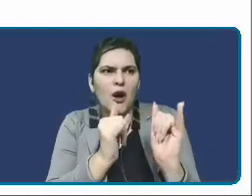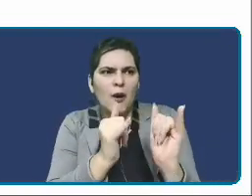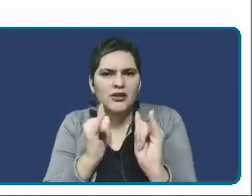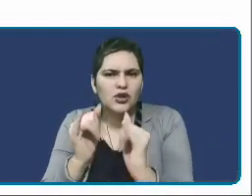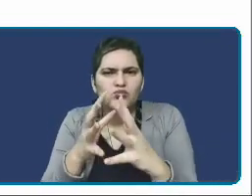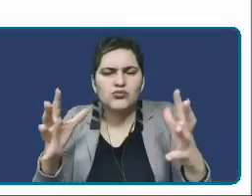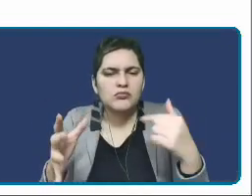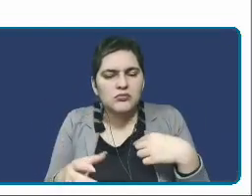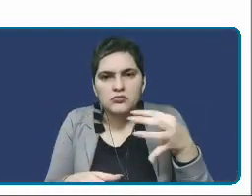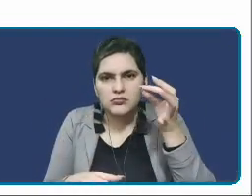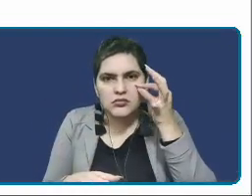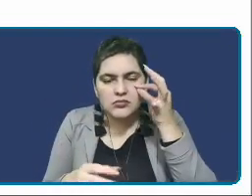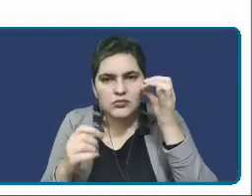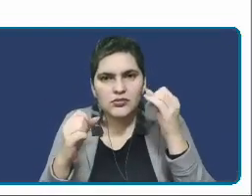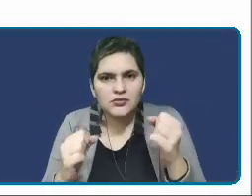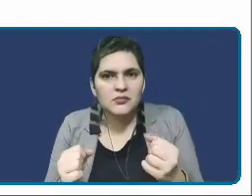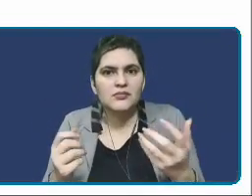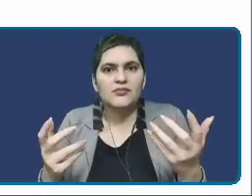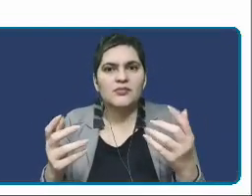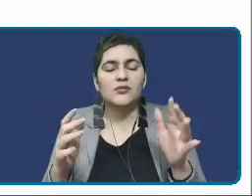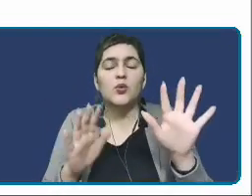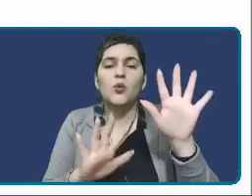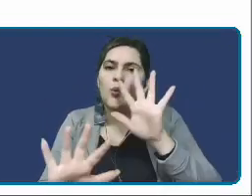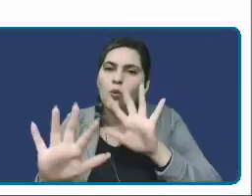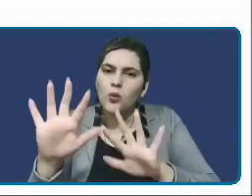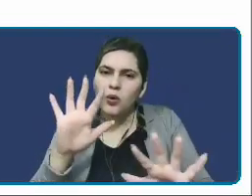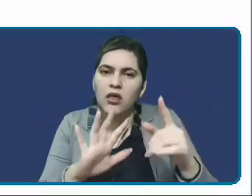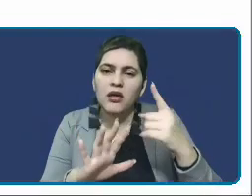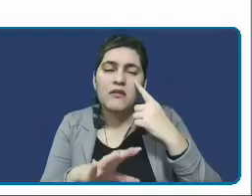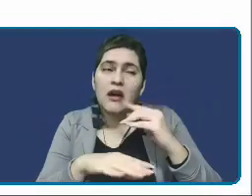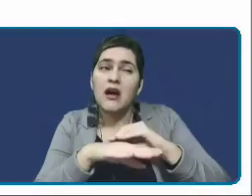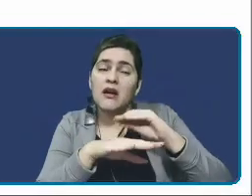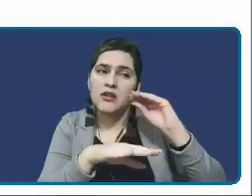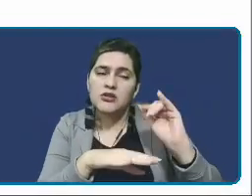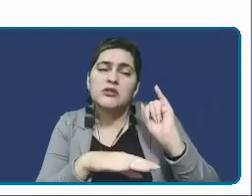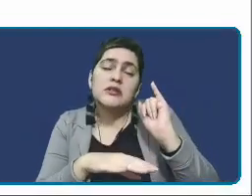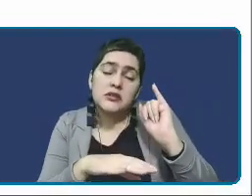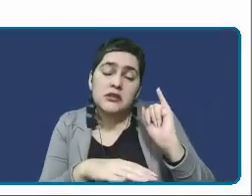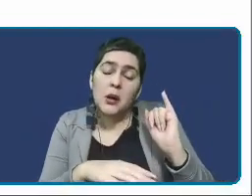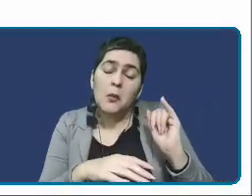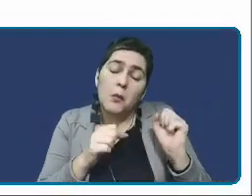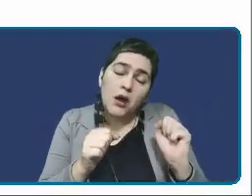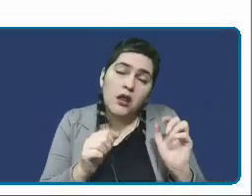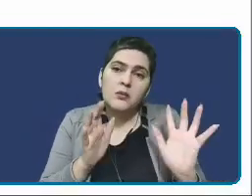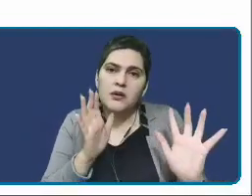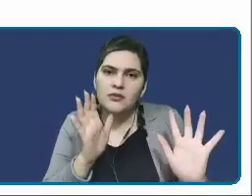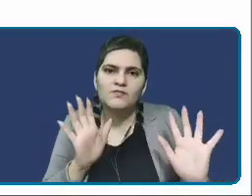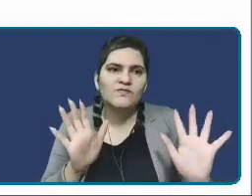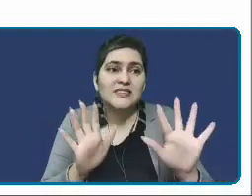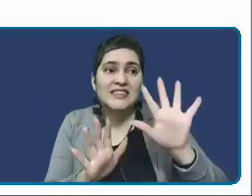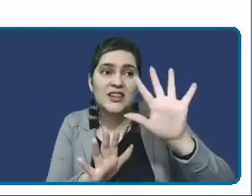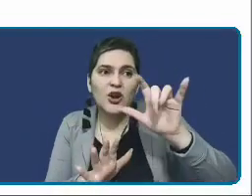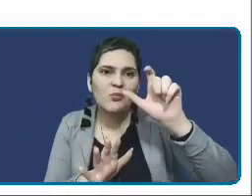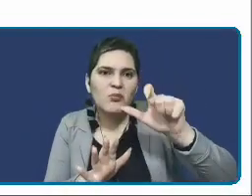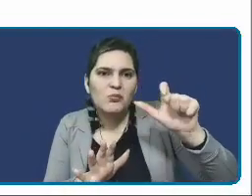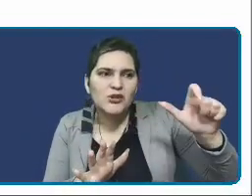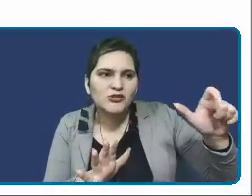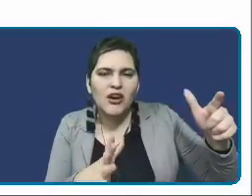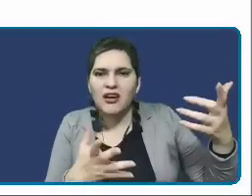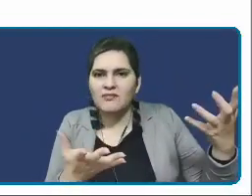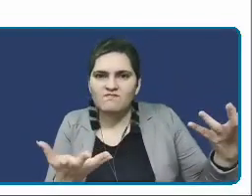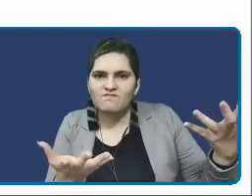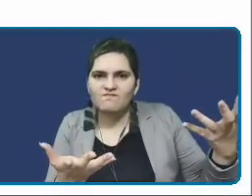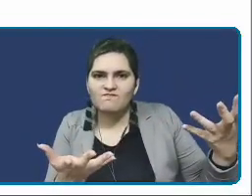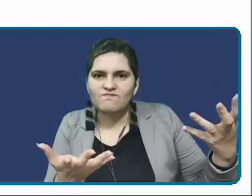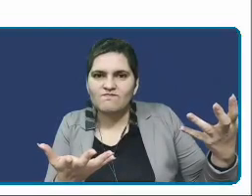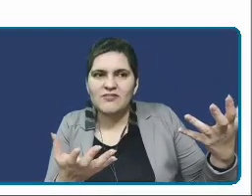de poder ser bien cautos y de terminar diciendo, sí, pero eran 5 pacientes a los que se les dio esto, entonces y mejoraron 3.